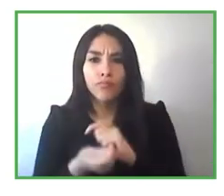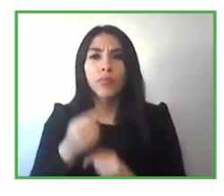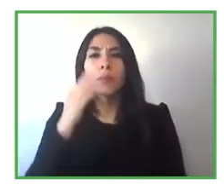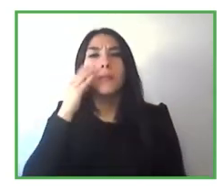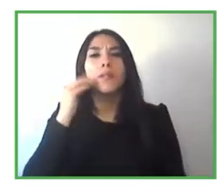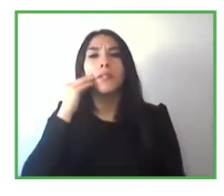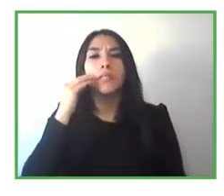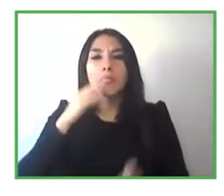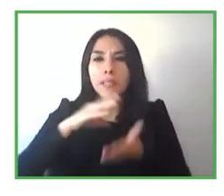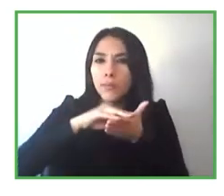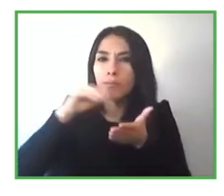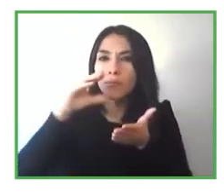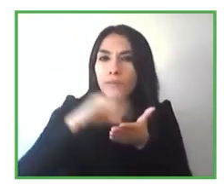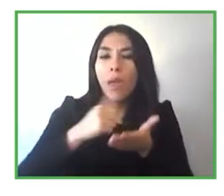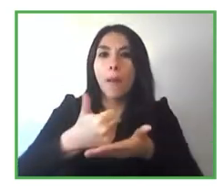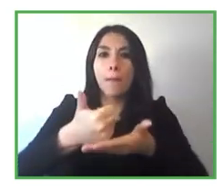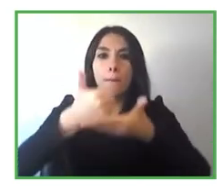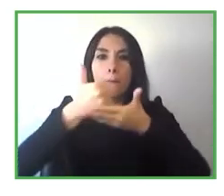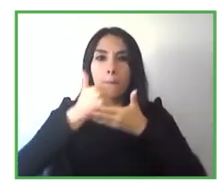programa y para evolucionar.